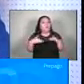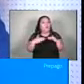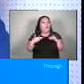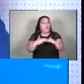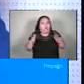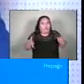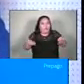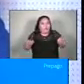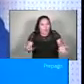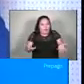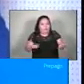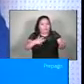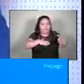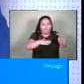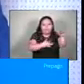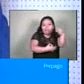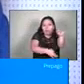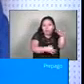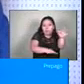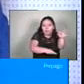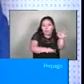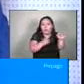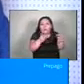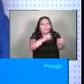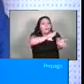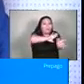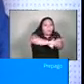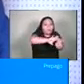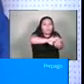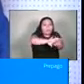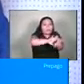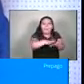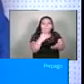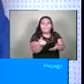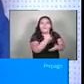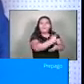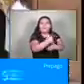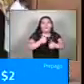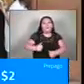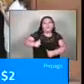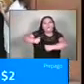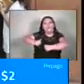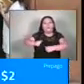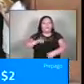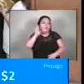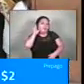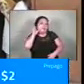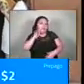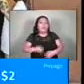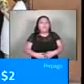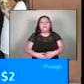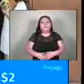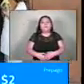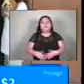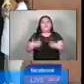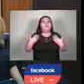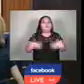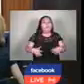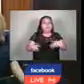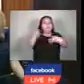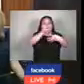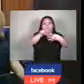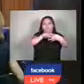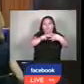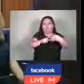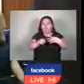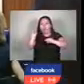tampoco se tiene a la mano de cuánto se le estuvo pagando a las personas del Estado Mayor Presidencial. El Ministerio Público tardó cuatro semanas en